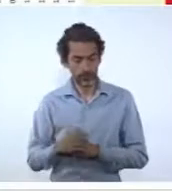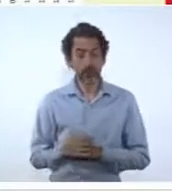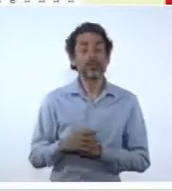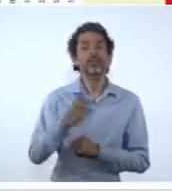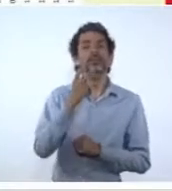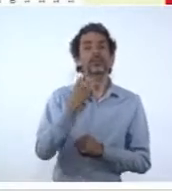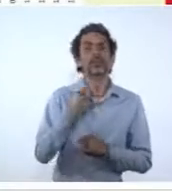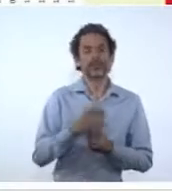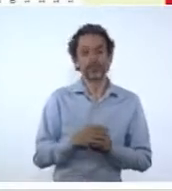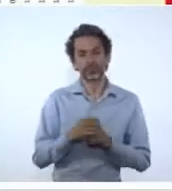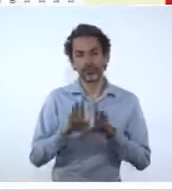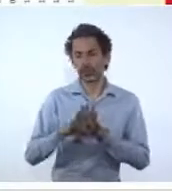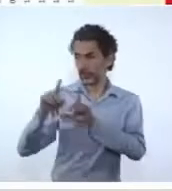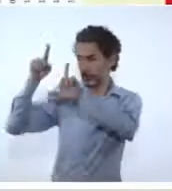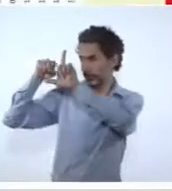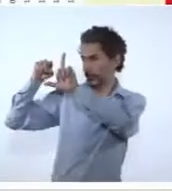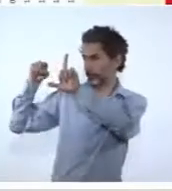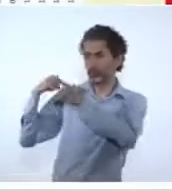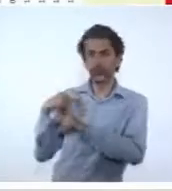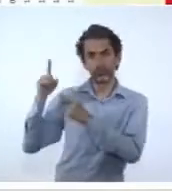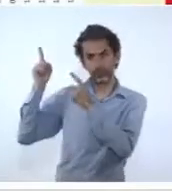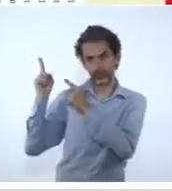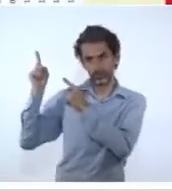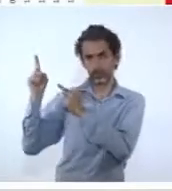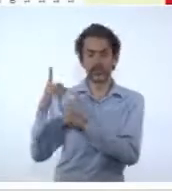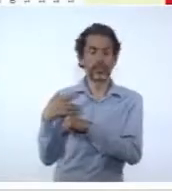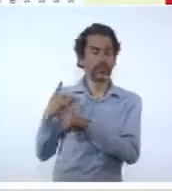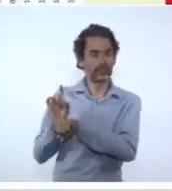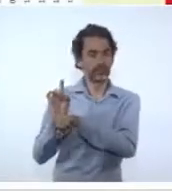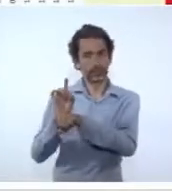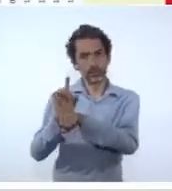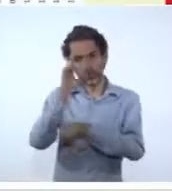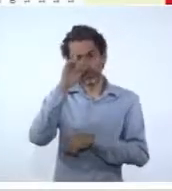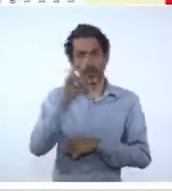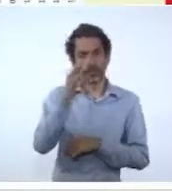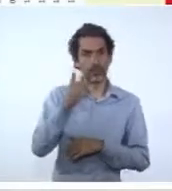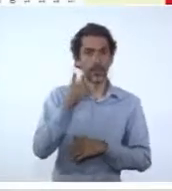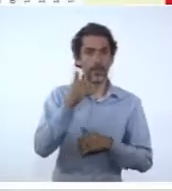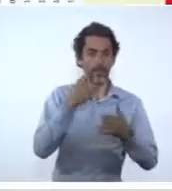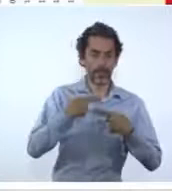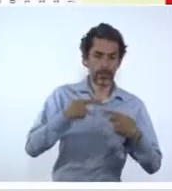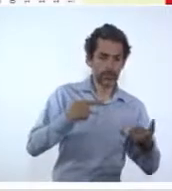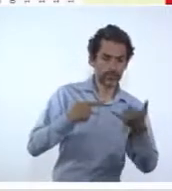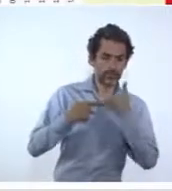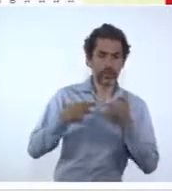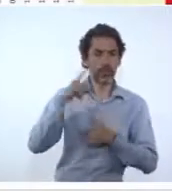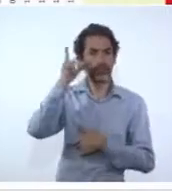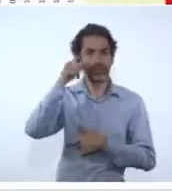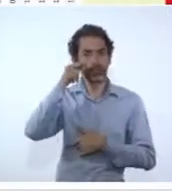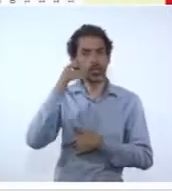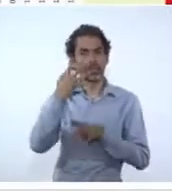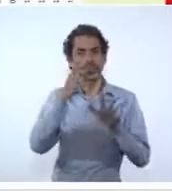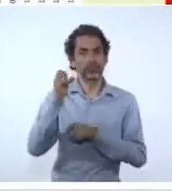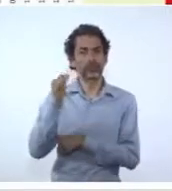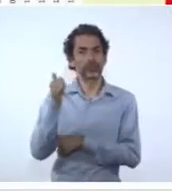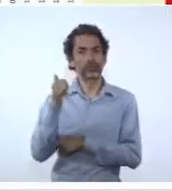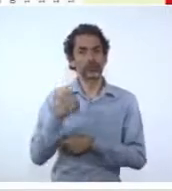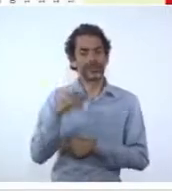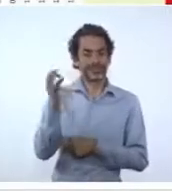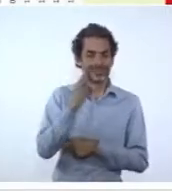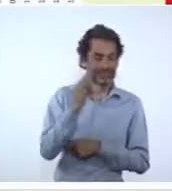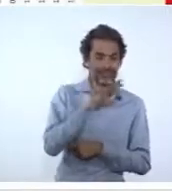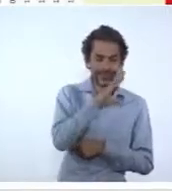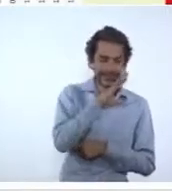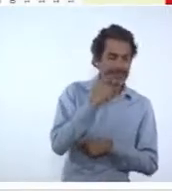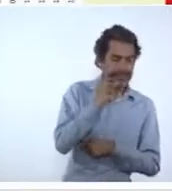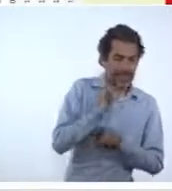Esta es la gráfica que presentamos todos los días, es el número de llamadas al 911 que tienen que ver con un síntoma de